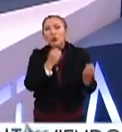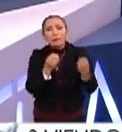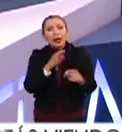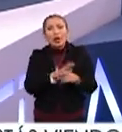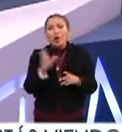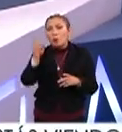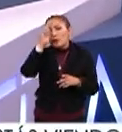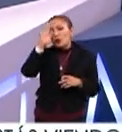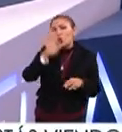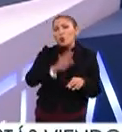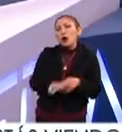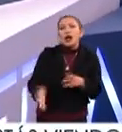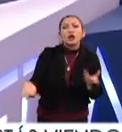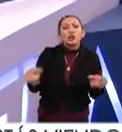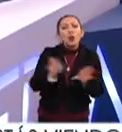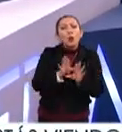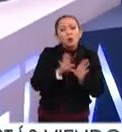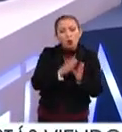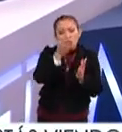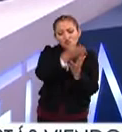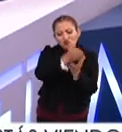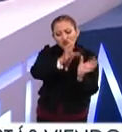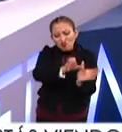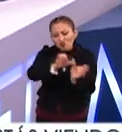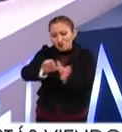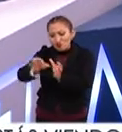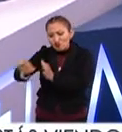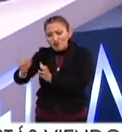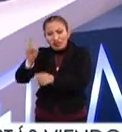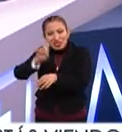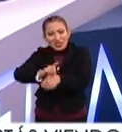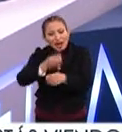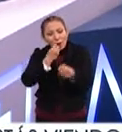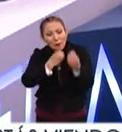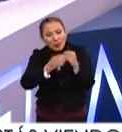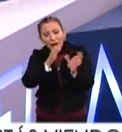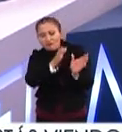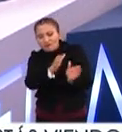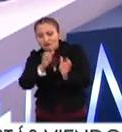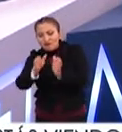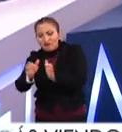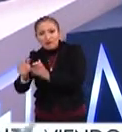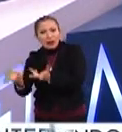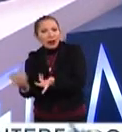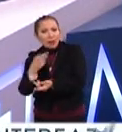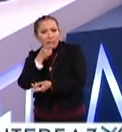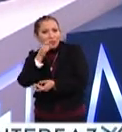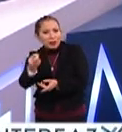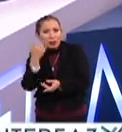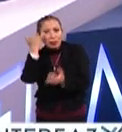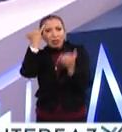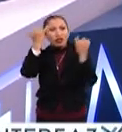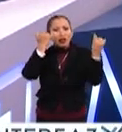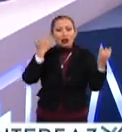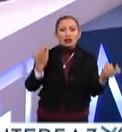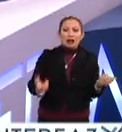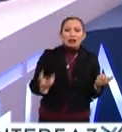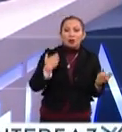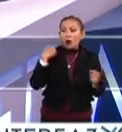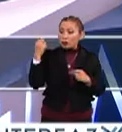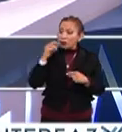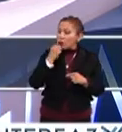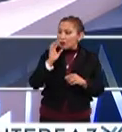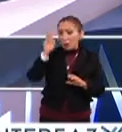qué no? ¿Cómo distribuir los alimentos durante el día? Como bien dice, pues se forman mitos alrededor de